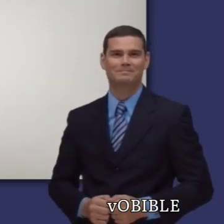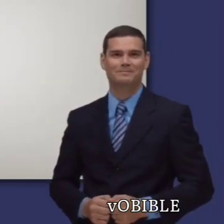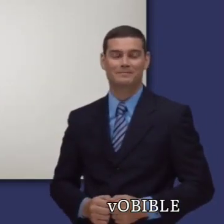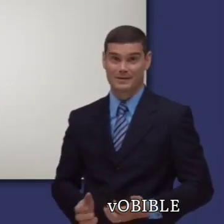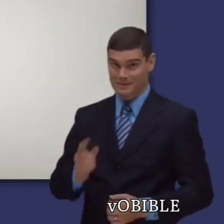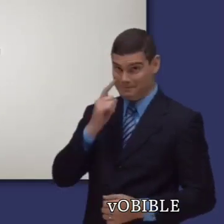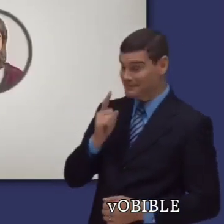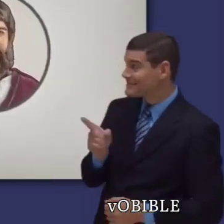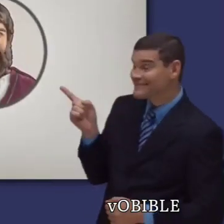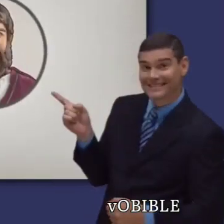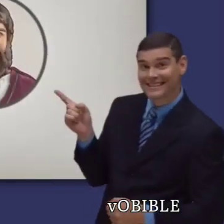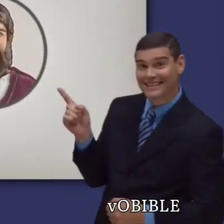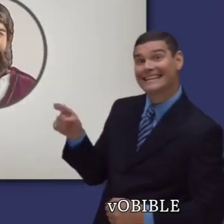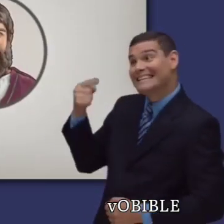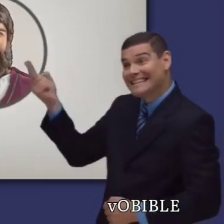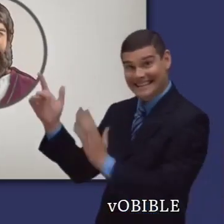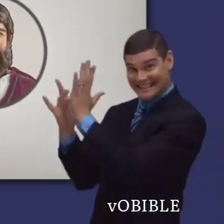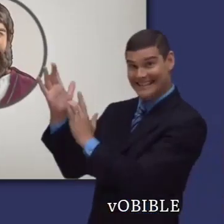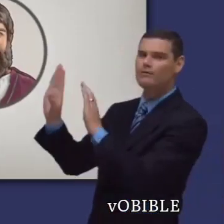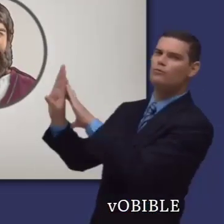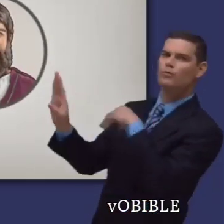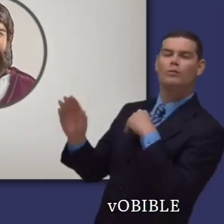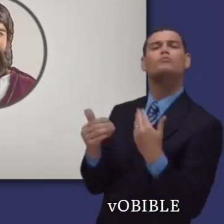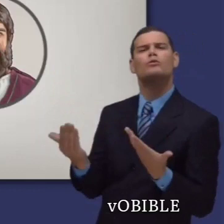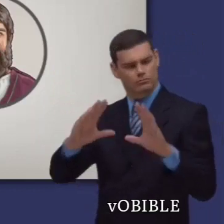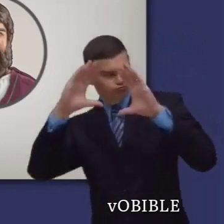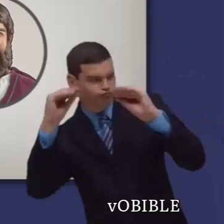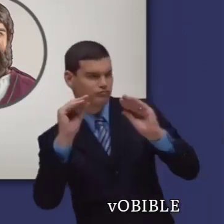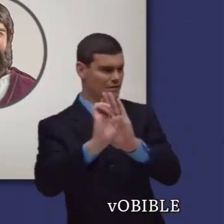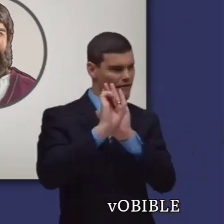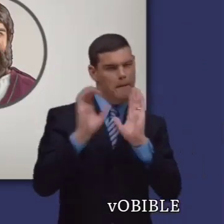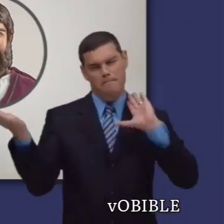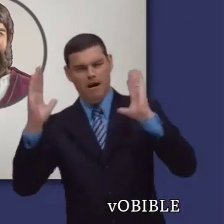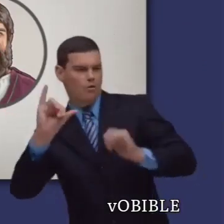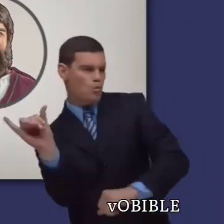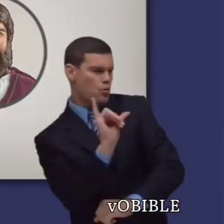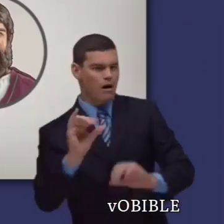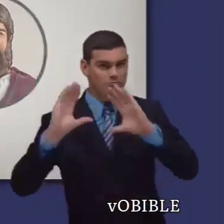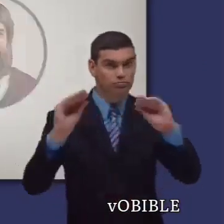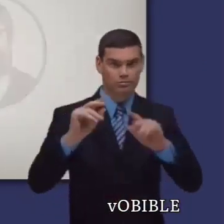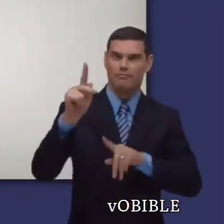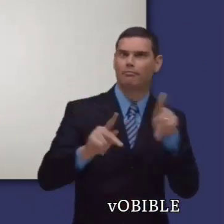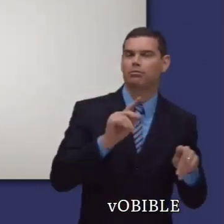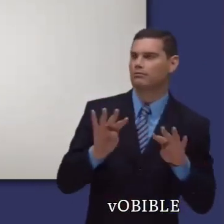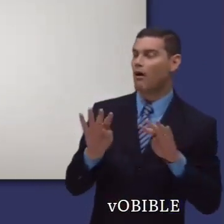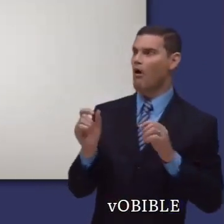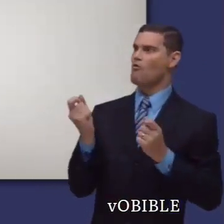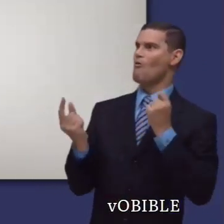Al igual que Jesús, Santiago usó muchos ejemplos sencillos pero impactantes, basados en cosas